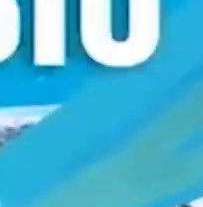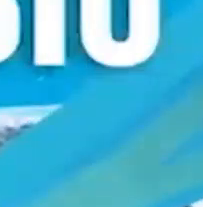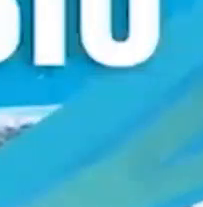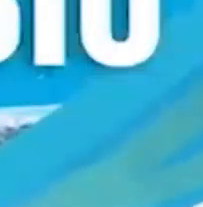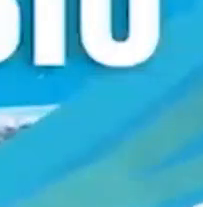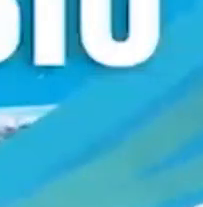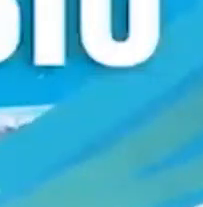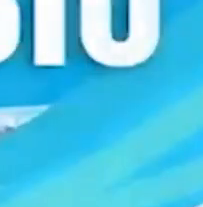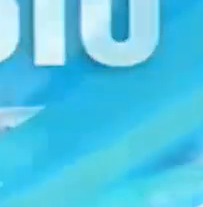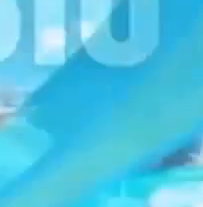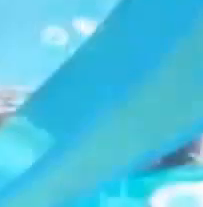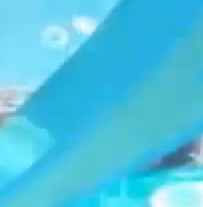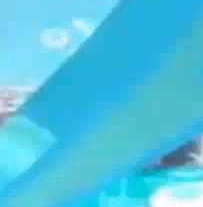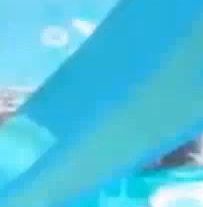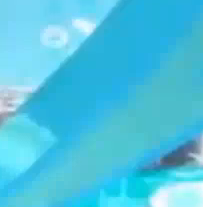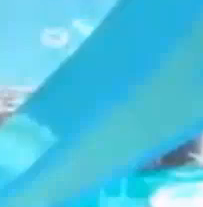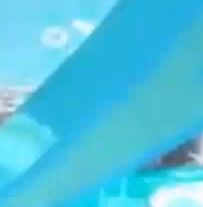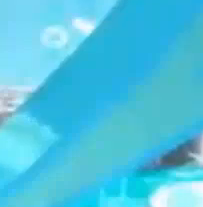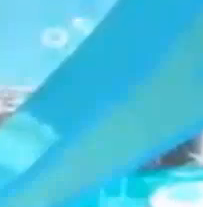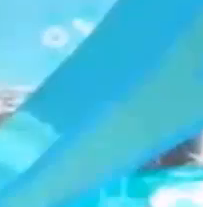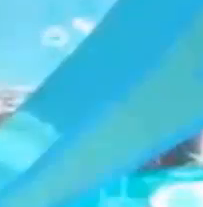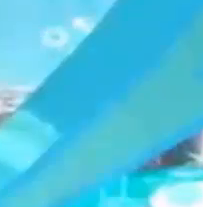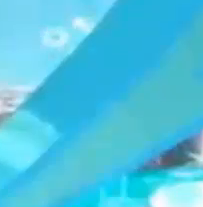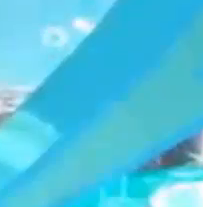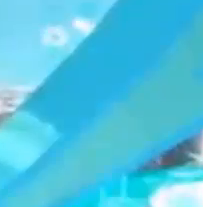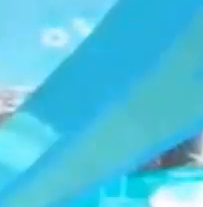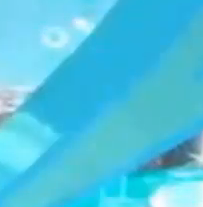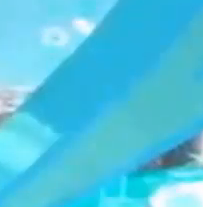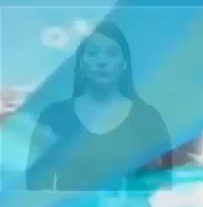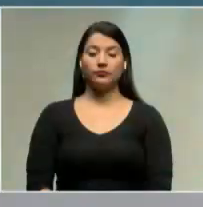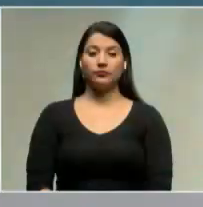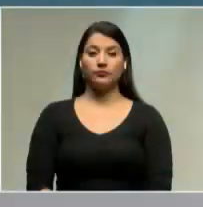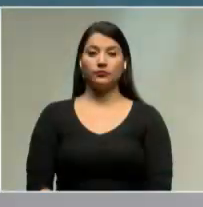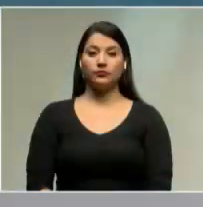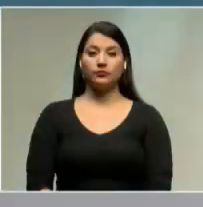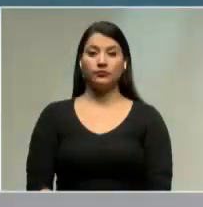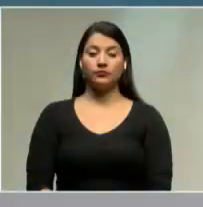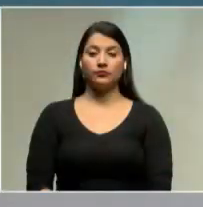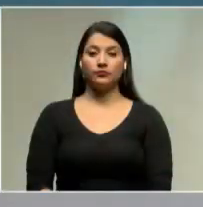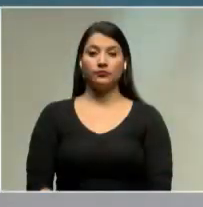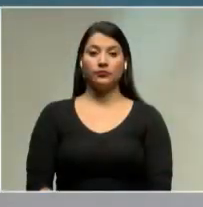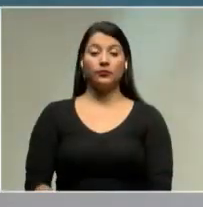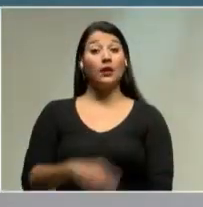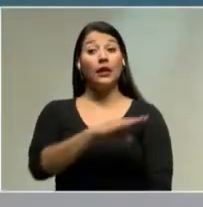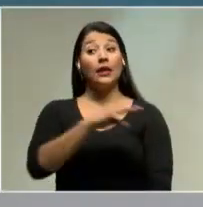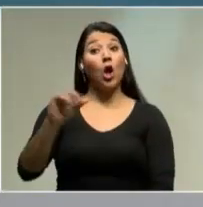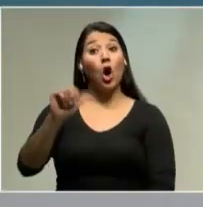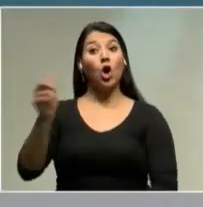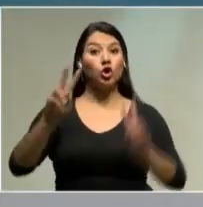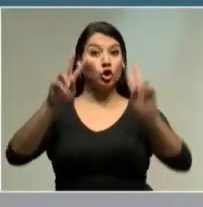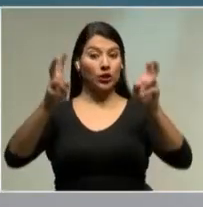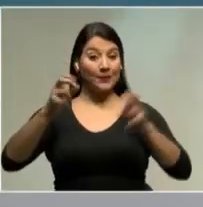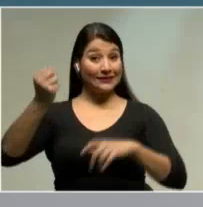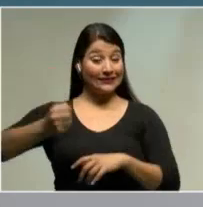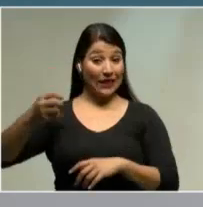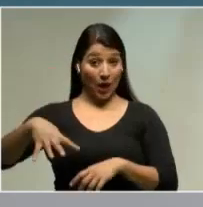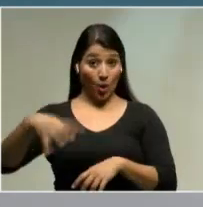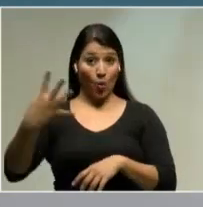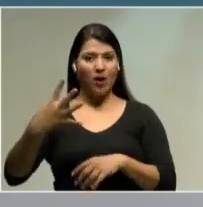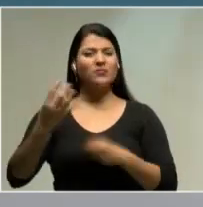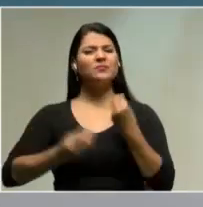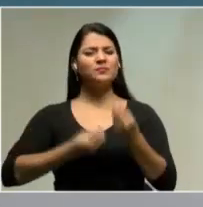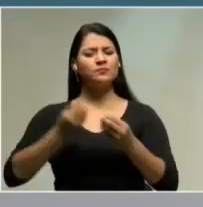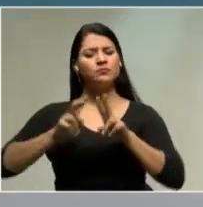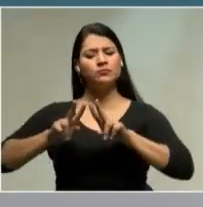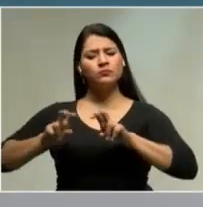El tipo de cambio fue presentado gracias al Banco de Costa Rica. Y en otros temas, la Sala Constitucional